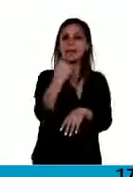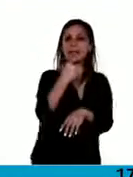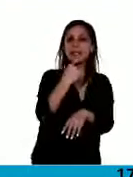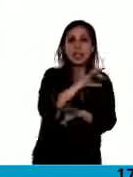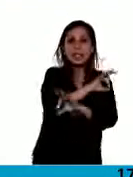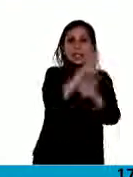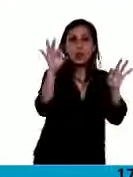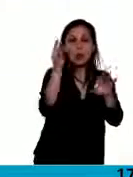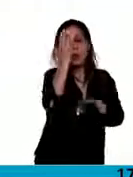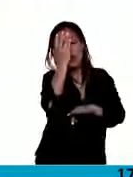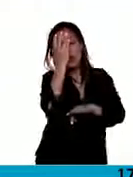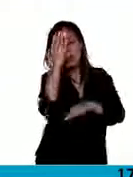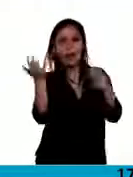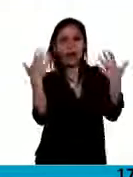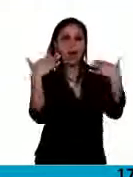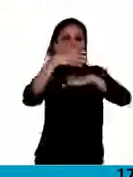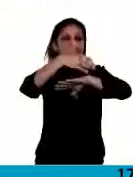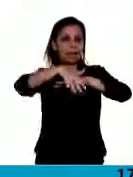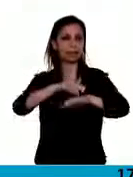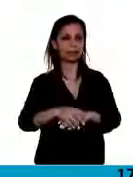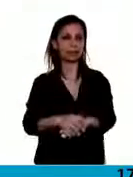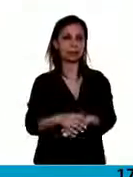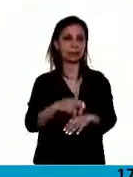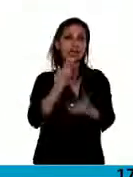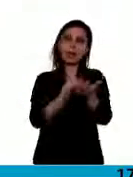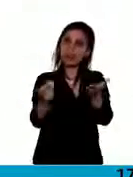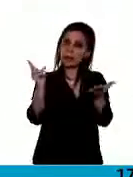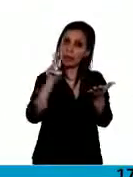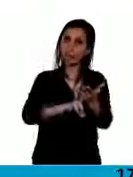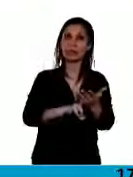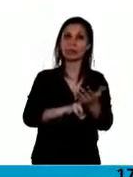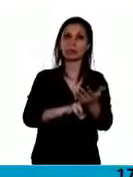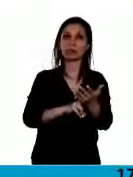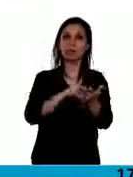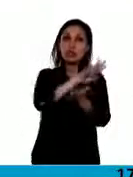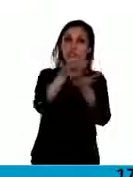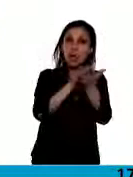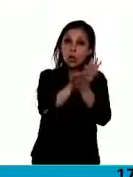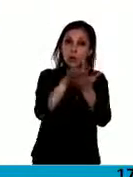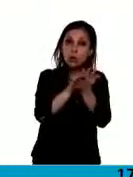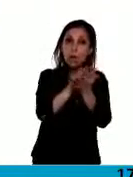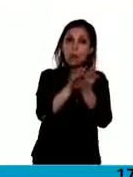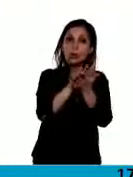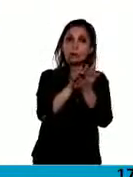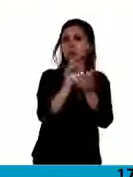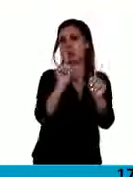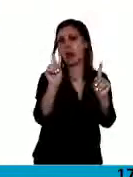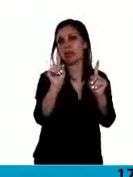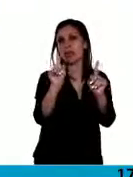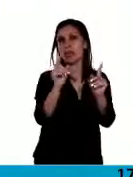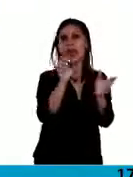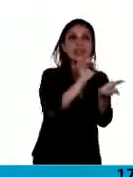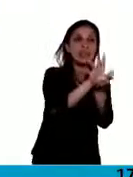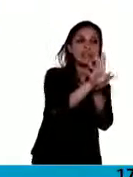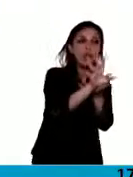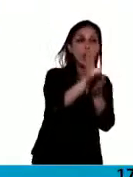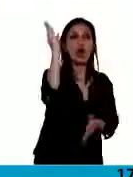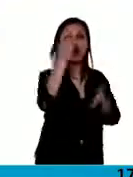la intemperie. Por eso para nosotros, volvemos a repetir, la solución no puede ser ni el desalojo ni la